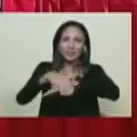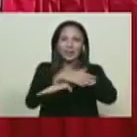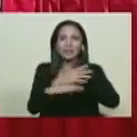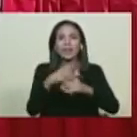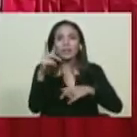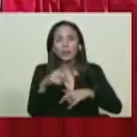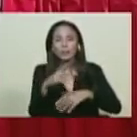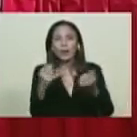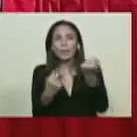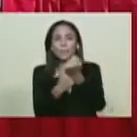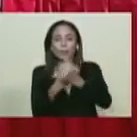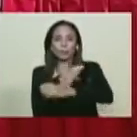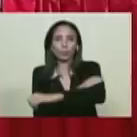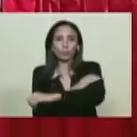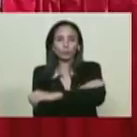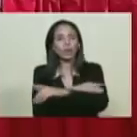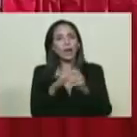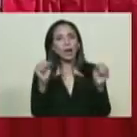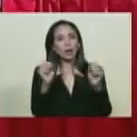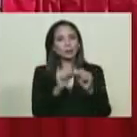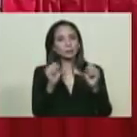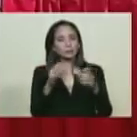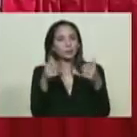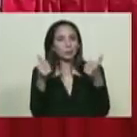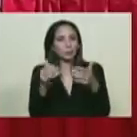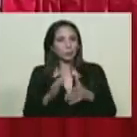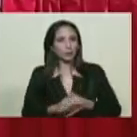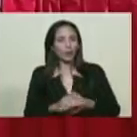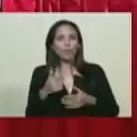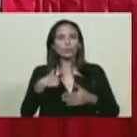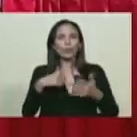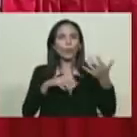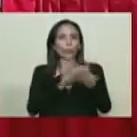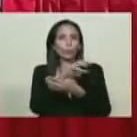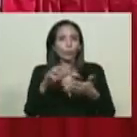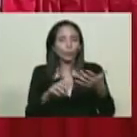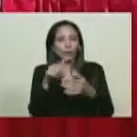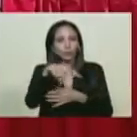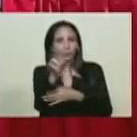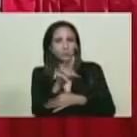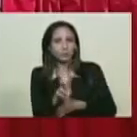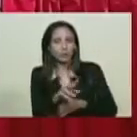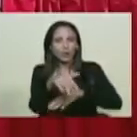ultraderechista. Ah, pero qué sabroso, soy ultra guarimbero,